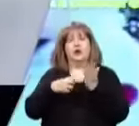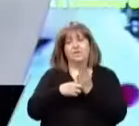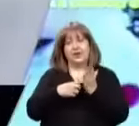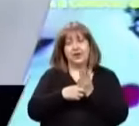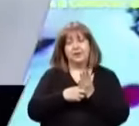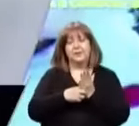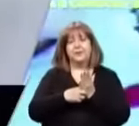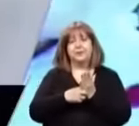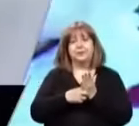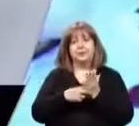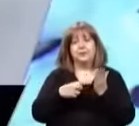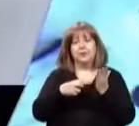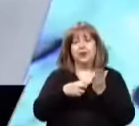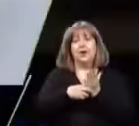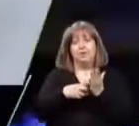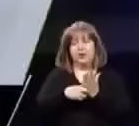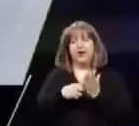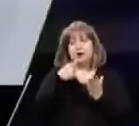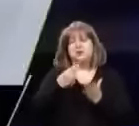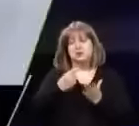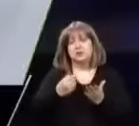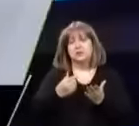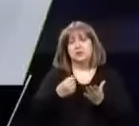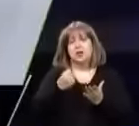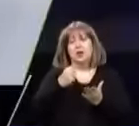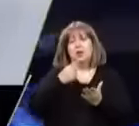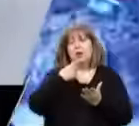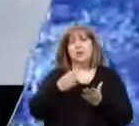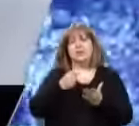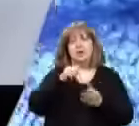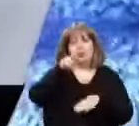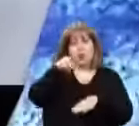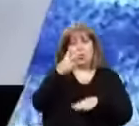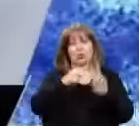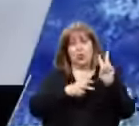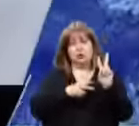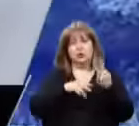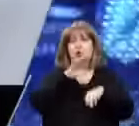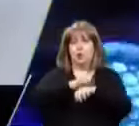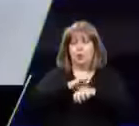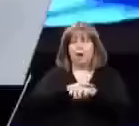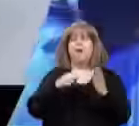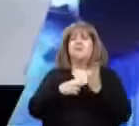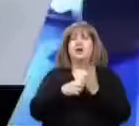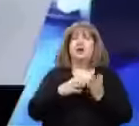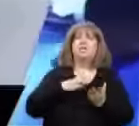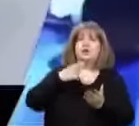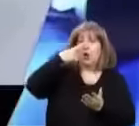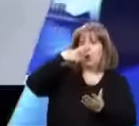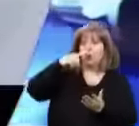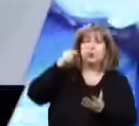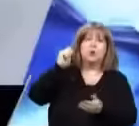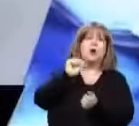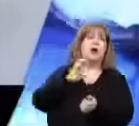causa, que también se mostraron conforme con las calificaciones y de considerarlas culpable, ahora a la espera finalmente de